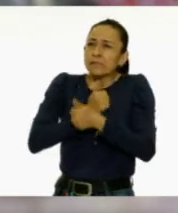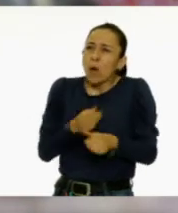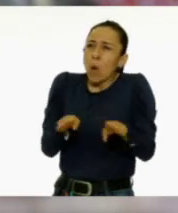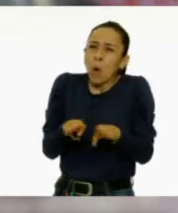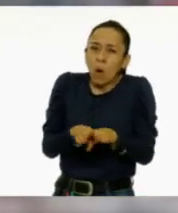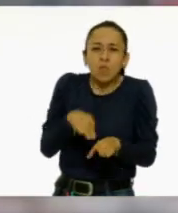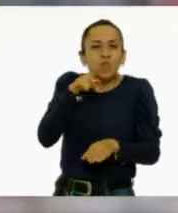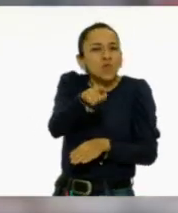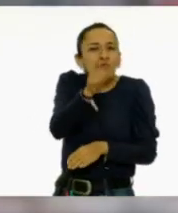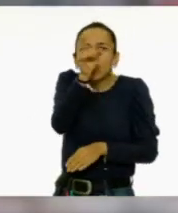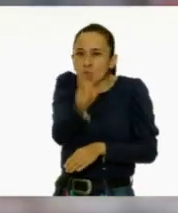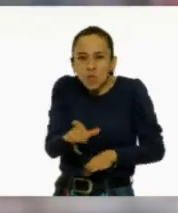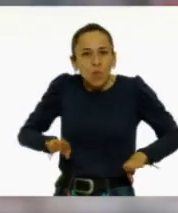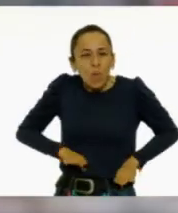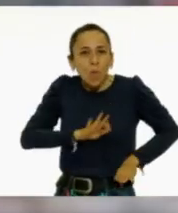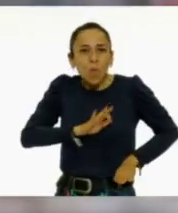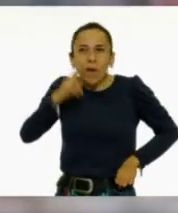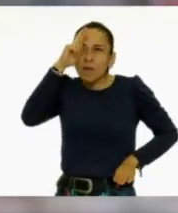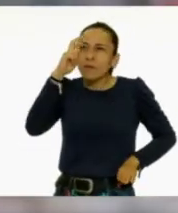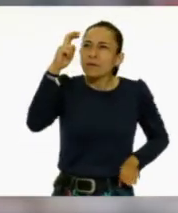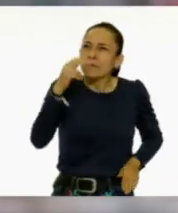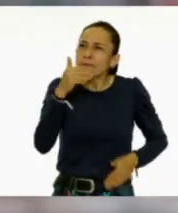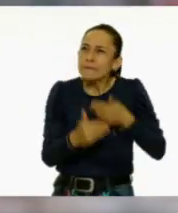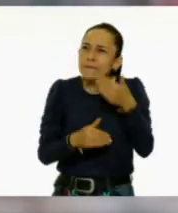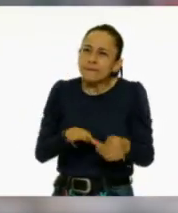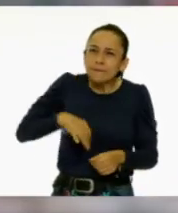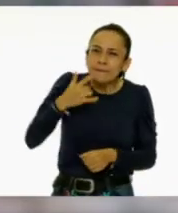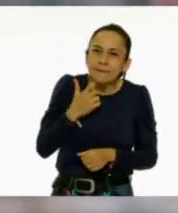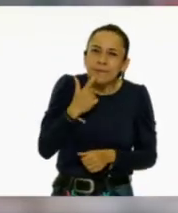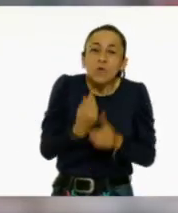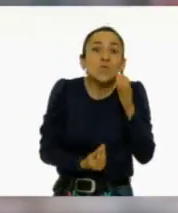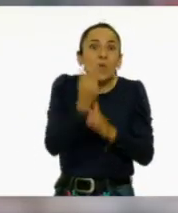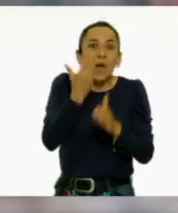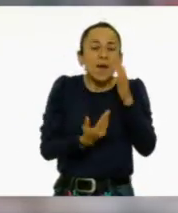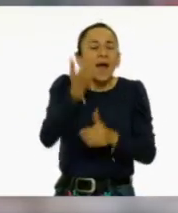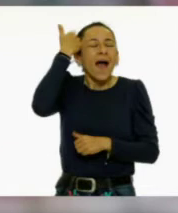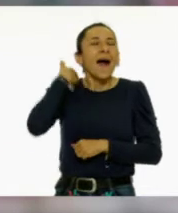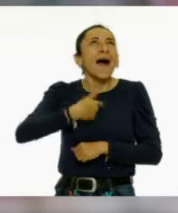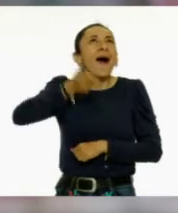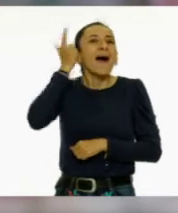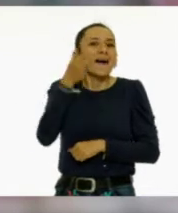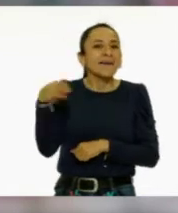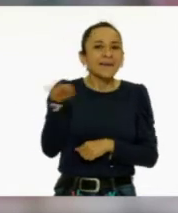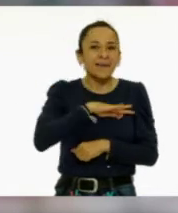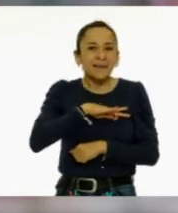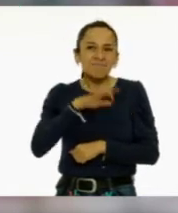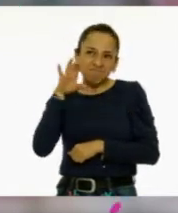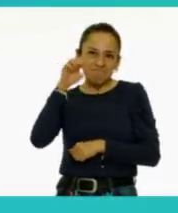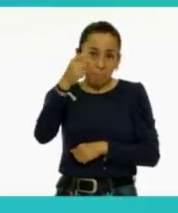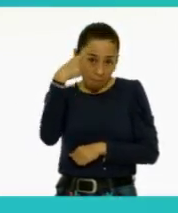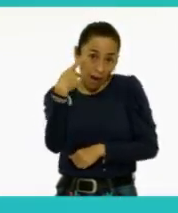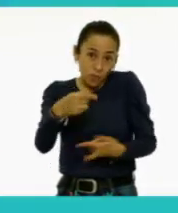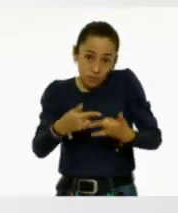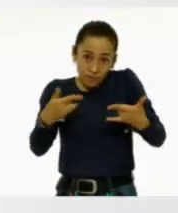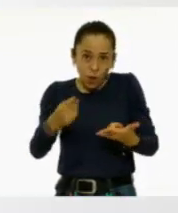tus sueños, innovar y crear esperanzas y, sobre todo, dejar tu nombre marcado en la historia.